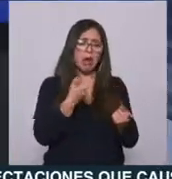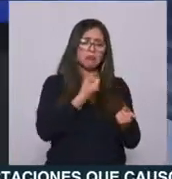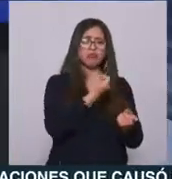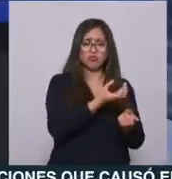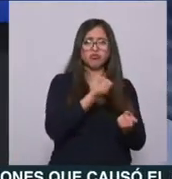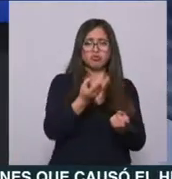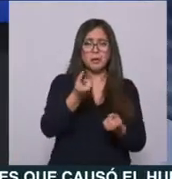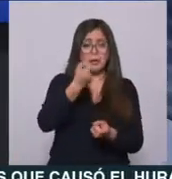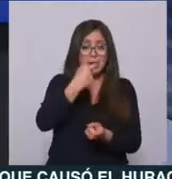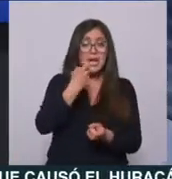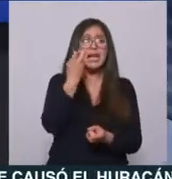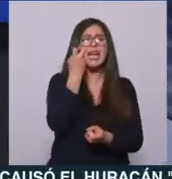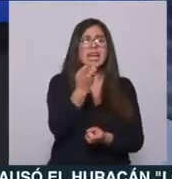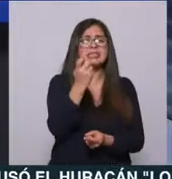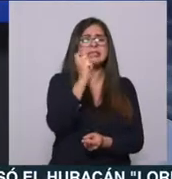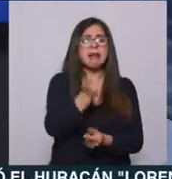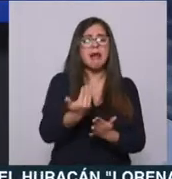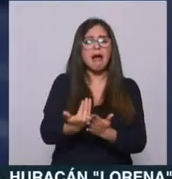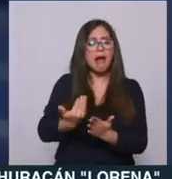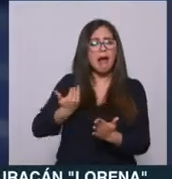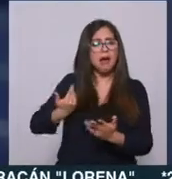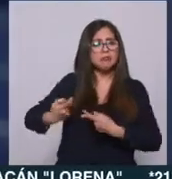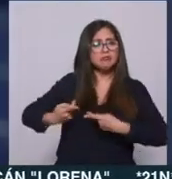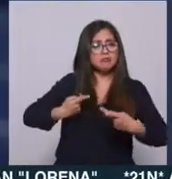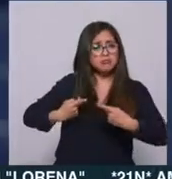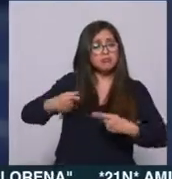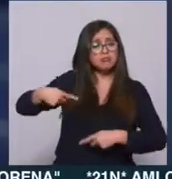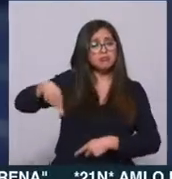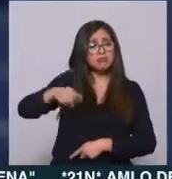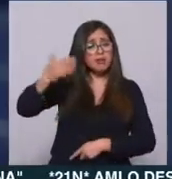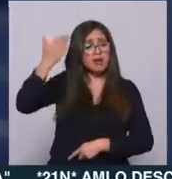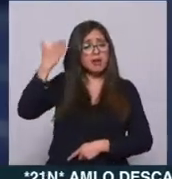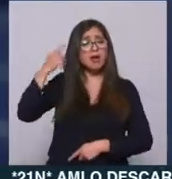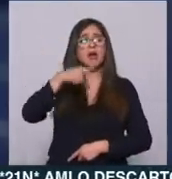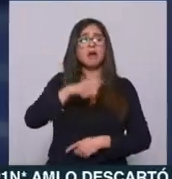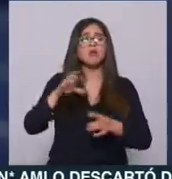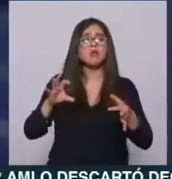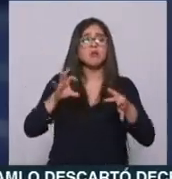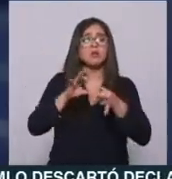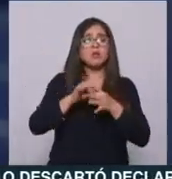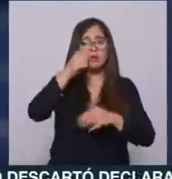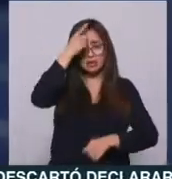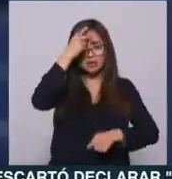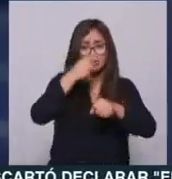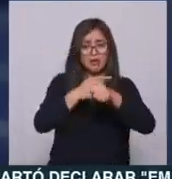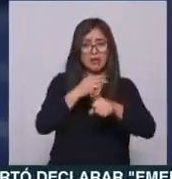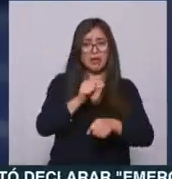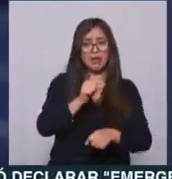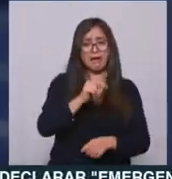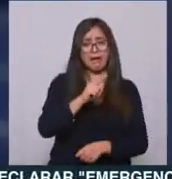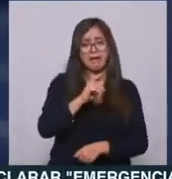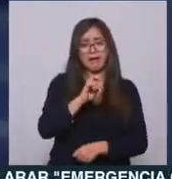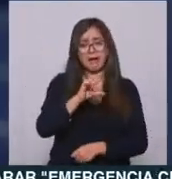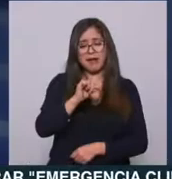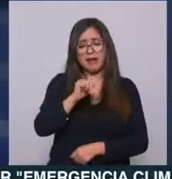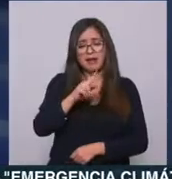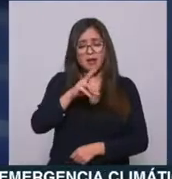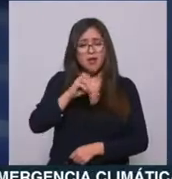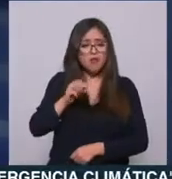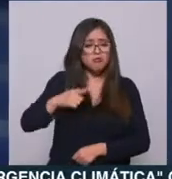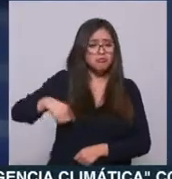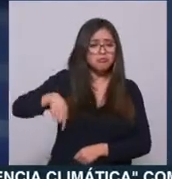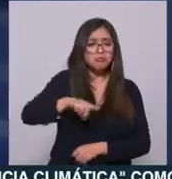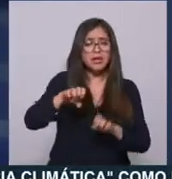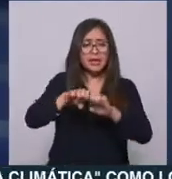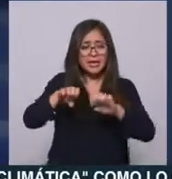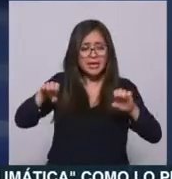prevención y a lo que nuestras autoridades administrativas, el director Abelardo Menaces pues, y todo el equipo ha estado implementando para